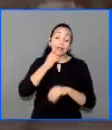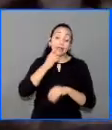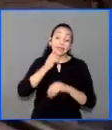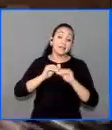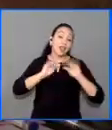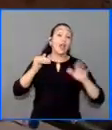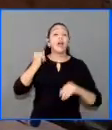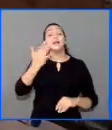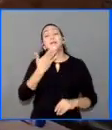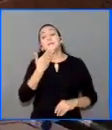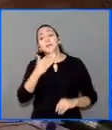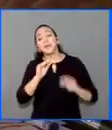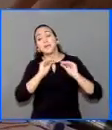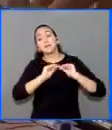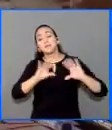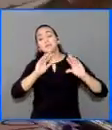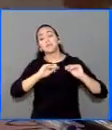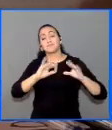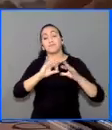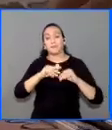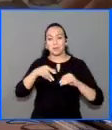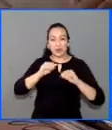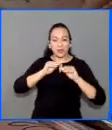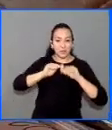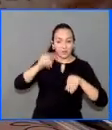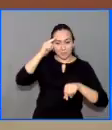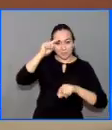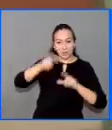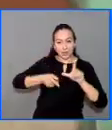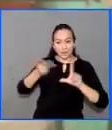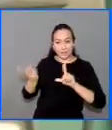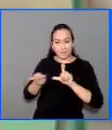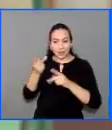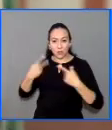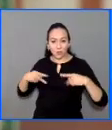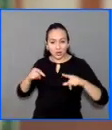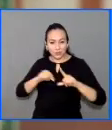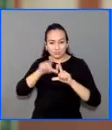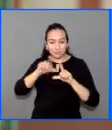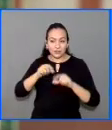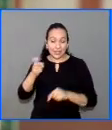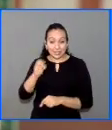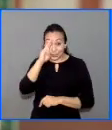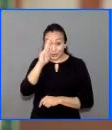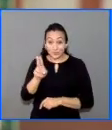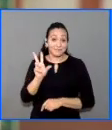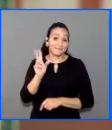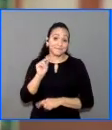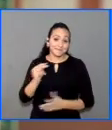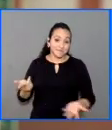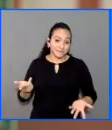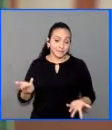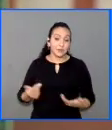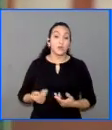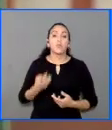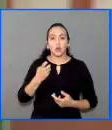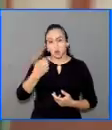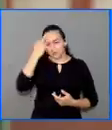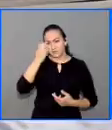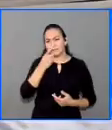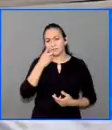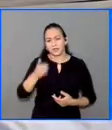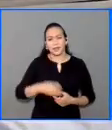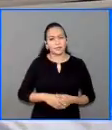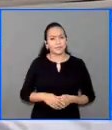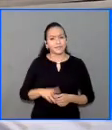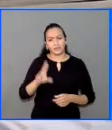preliminar, la difusión de encuestas y sondeos no está prohibida. Por esta razón, considera que no se advierte una